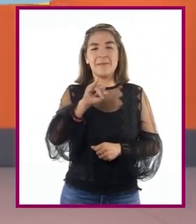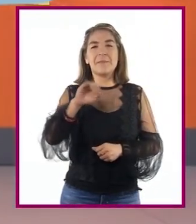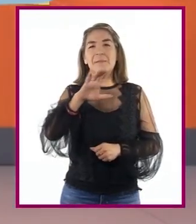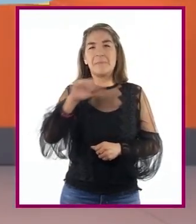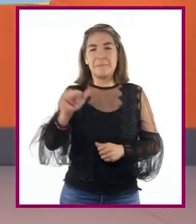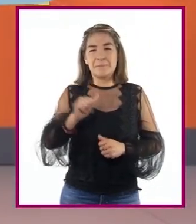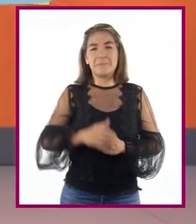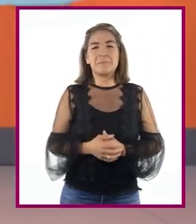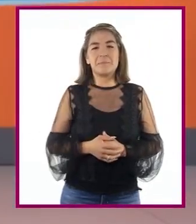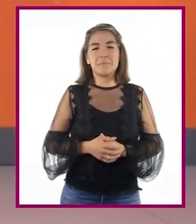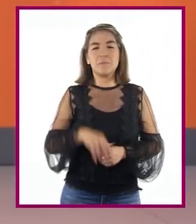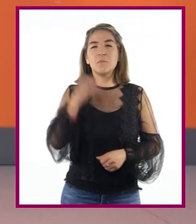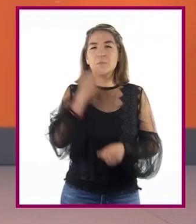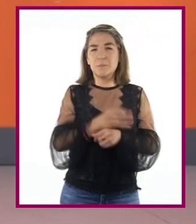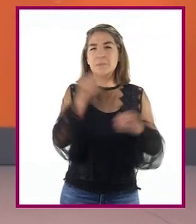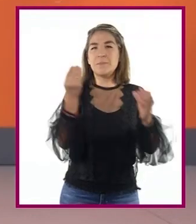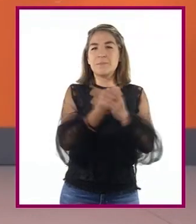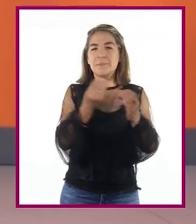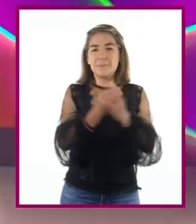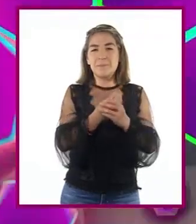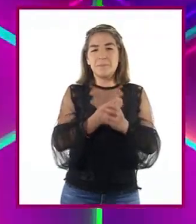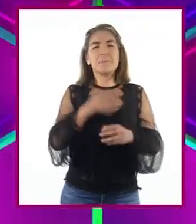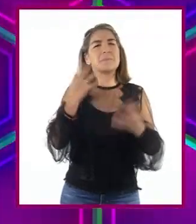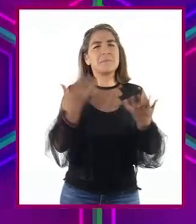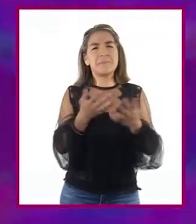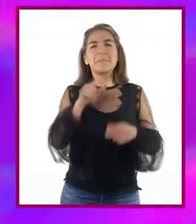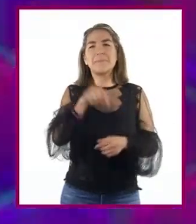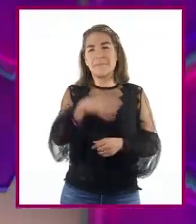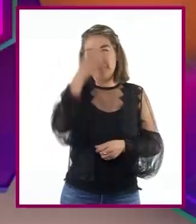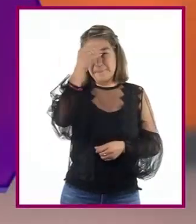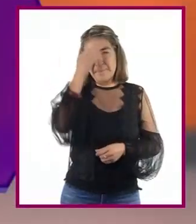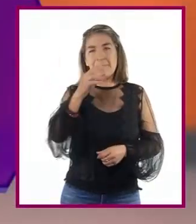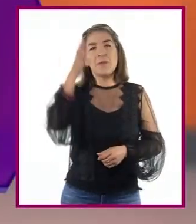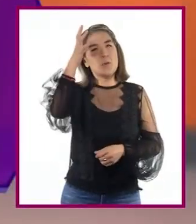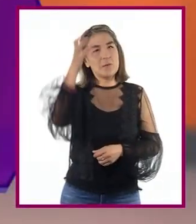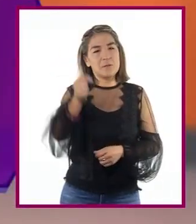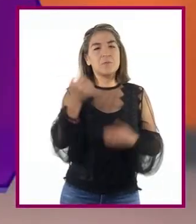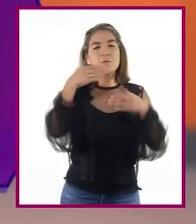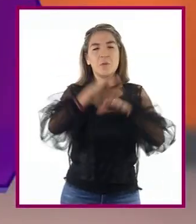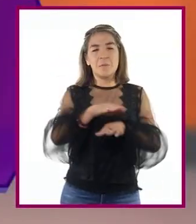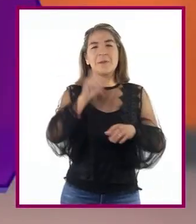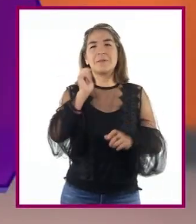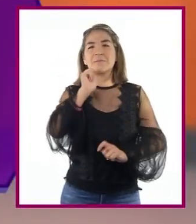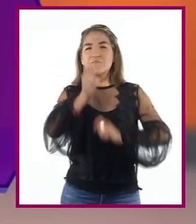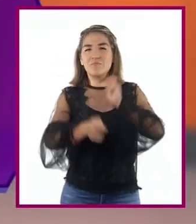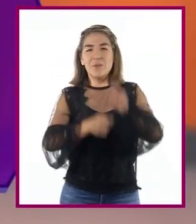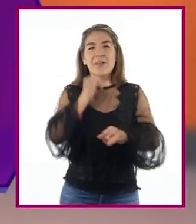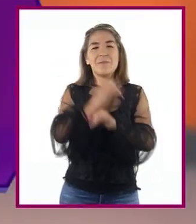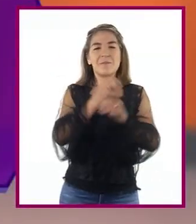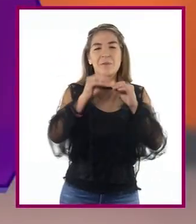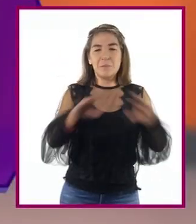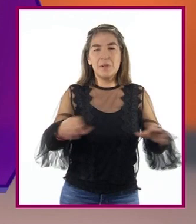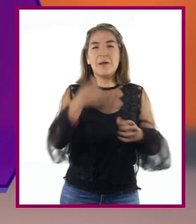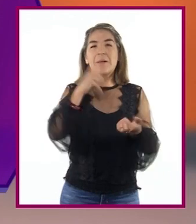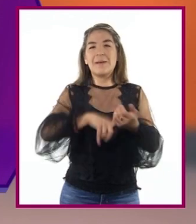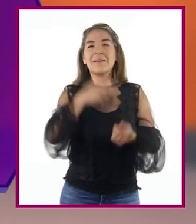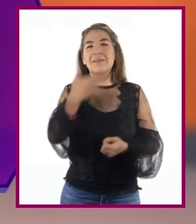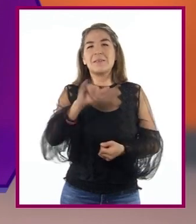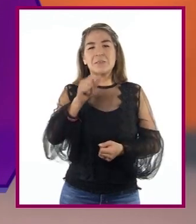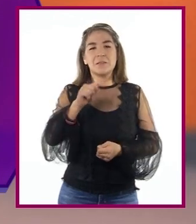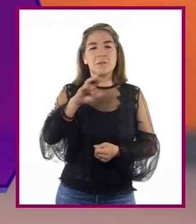López Rosales. En esta sesión trabajaremos conceptos relacionados con la interpretación de datos en